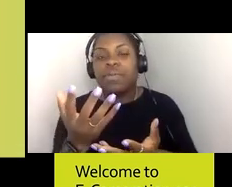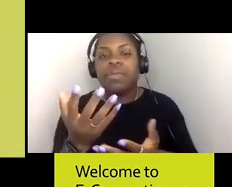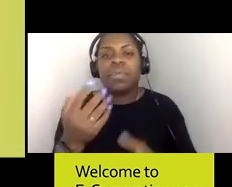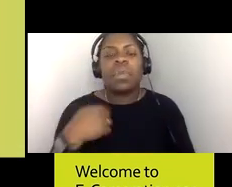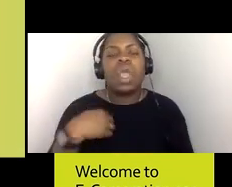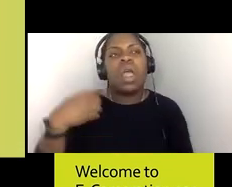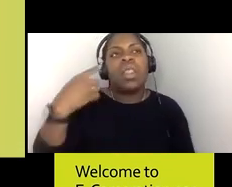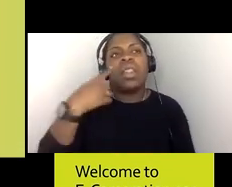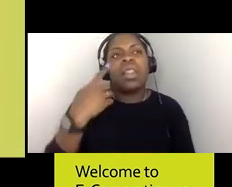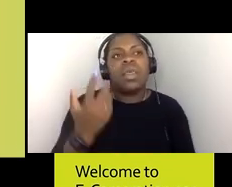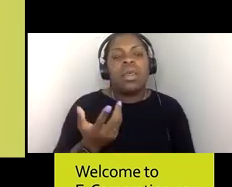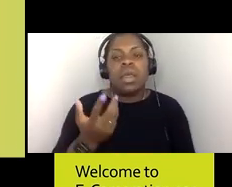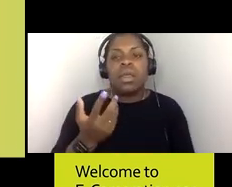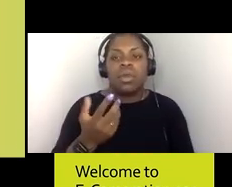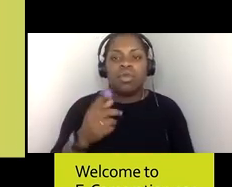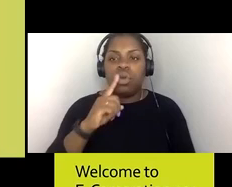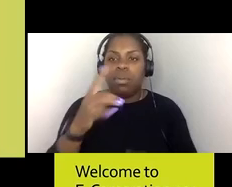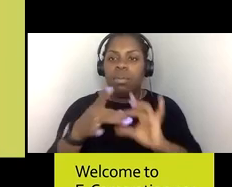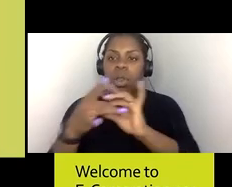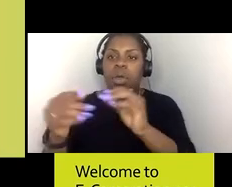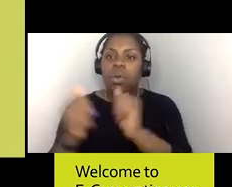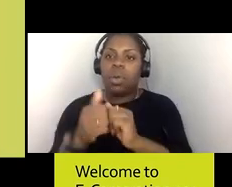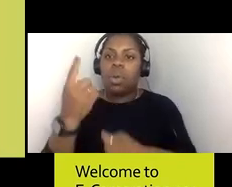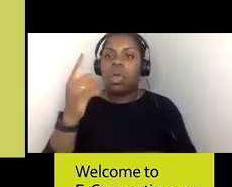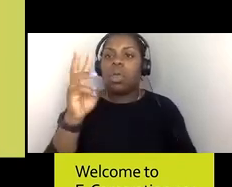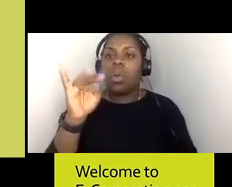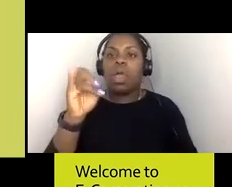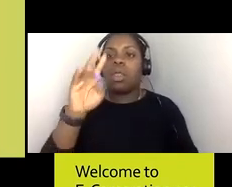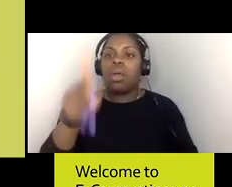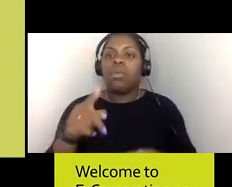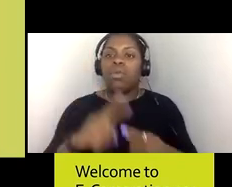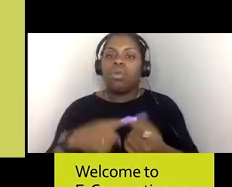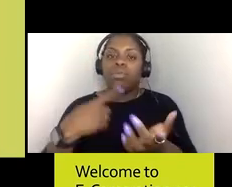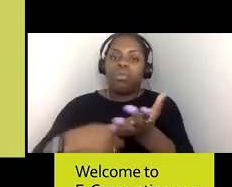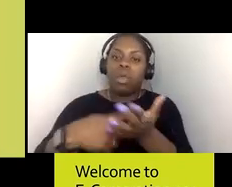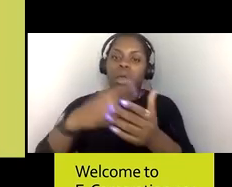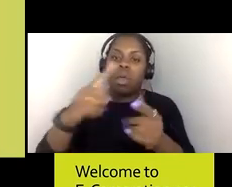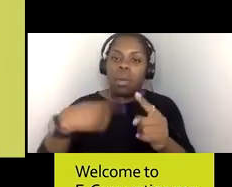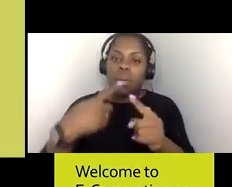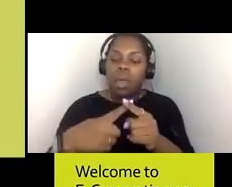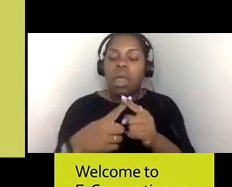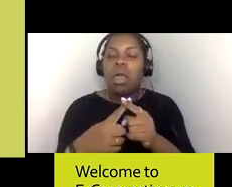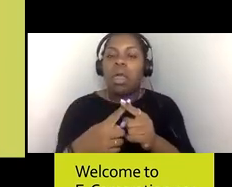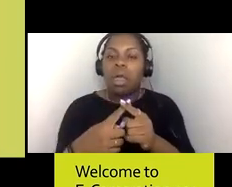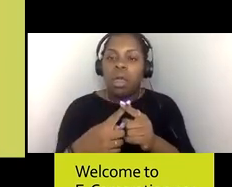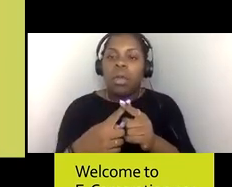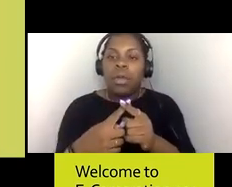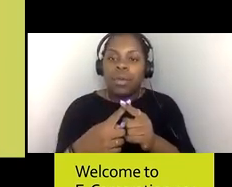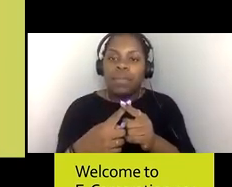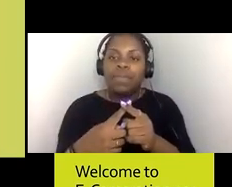Con información interesante, creo que Teresa y Dulani quieren hablar un poco sobre